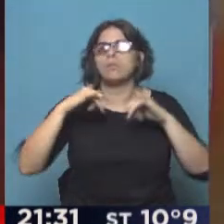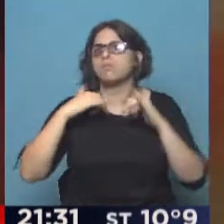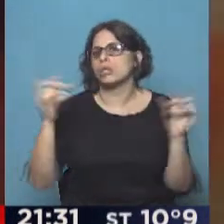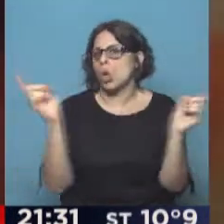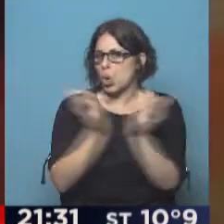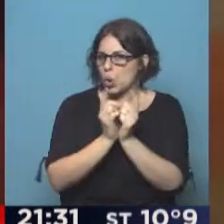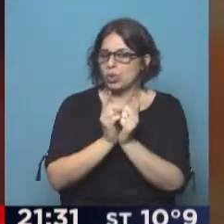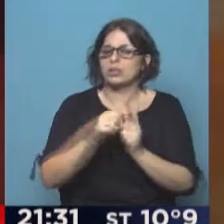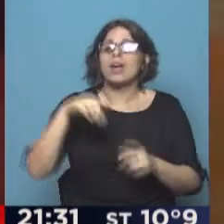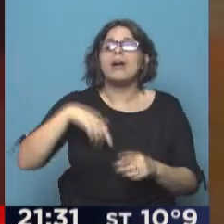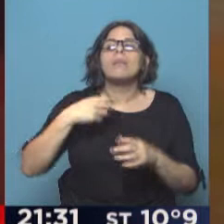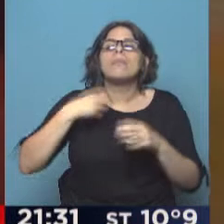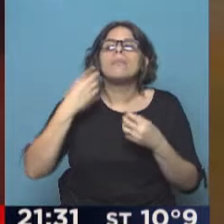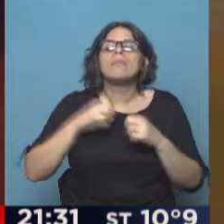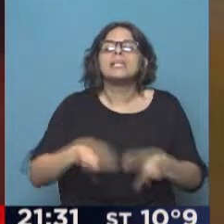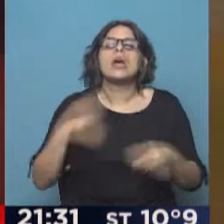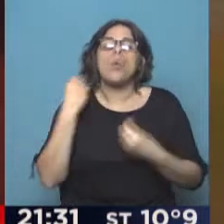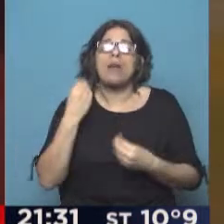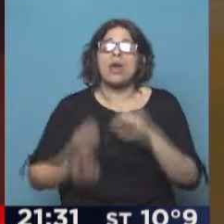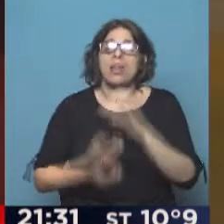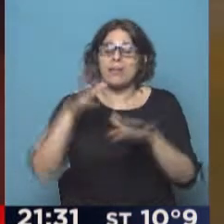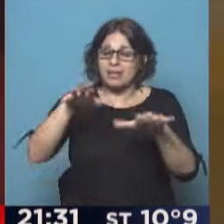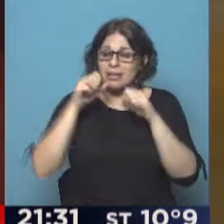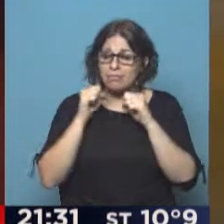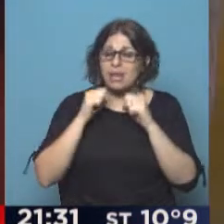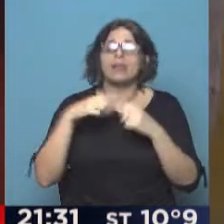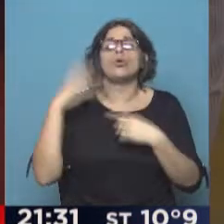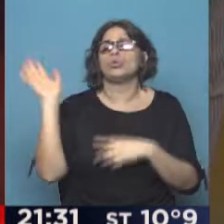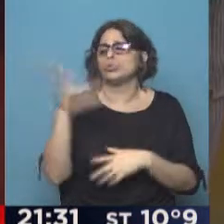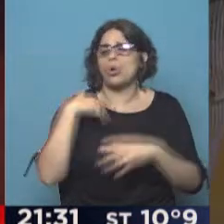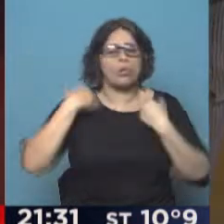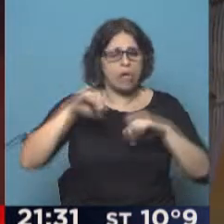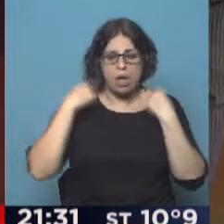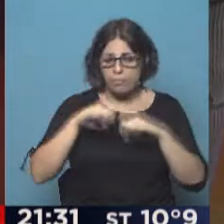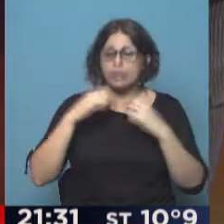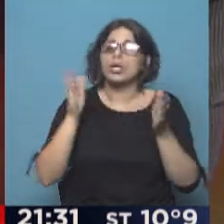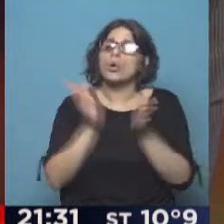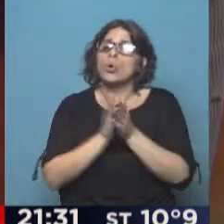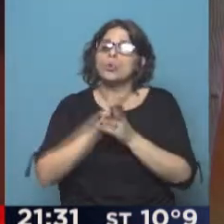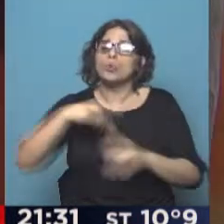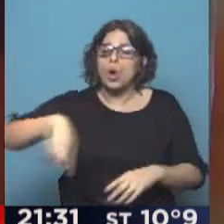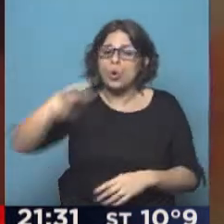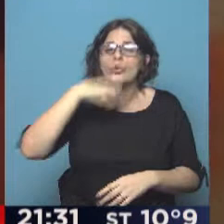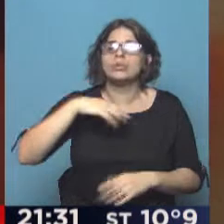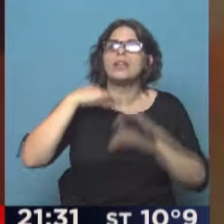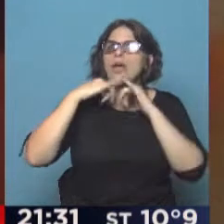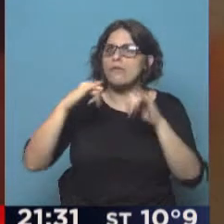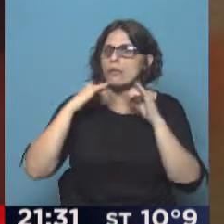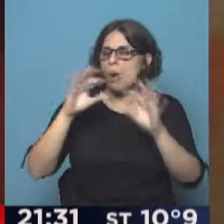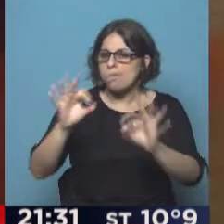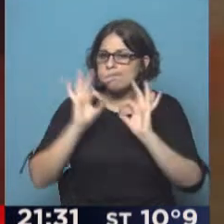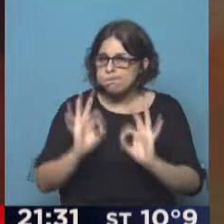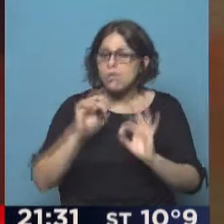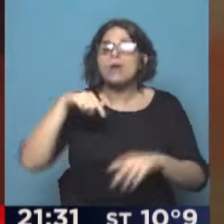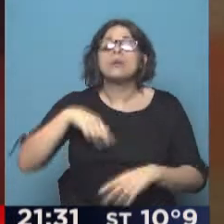resumido desde la mañana temprano con todos los rubros, todas las disciplinas, junto a usted toda la información. Por